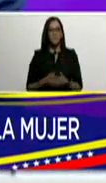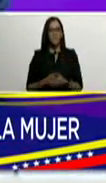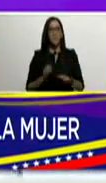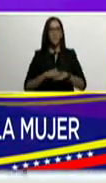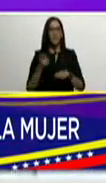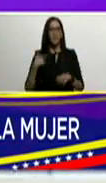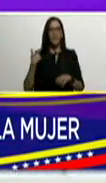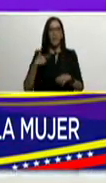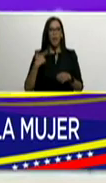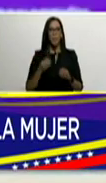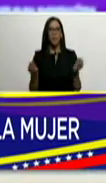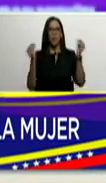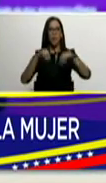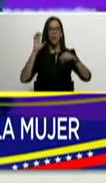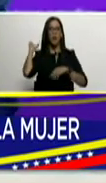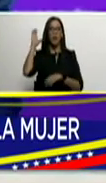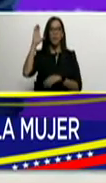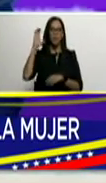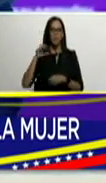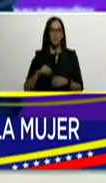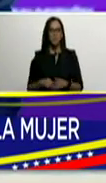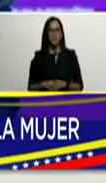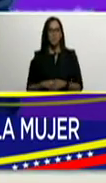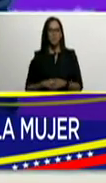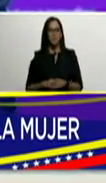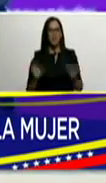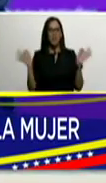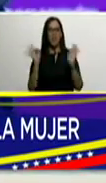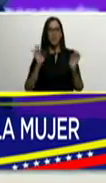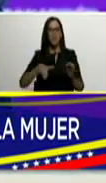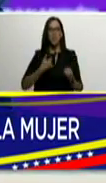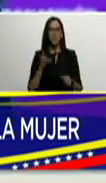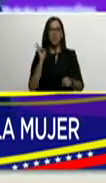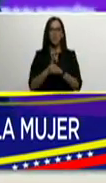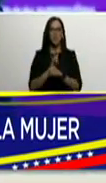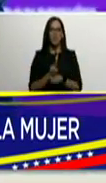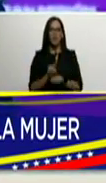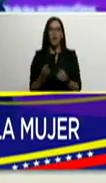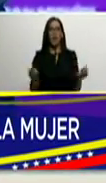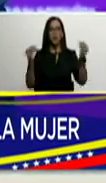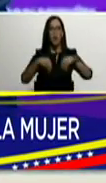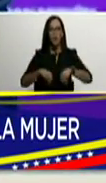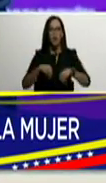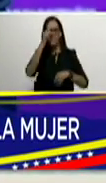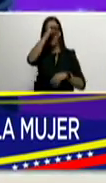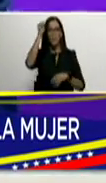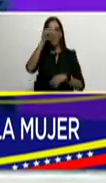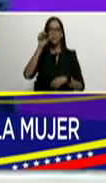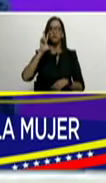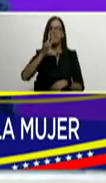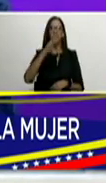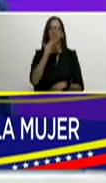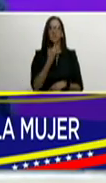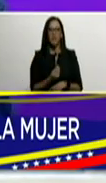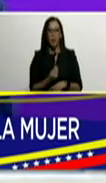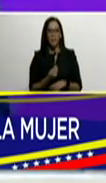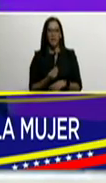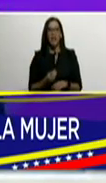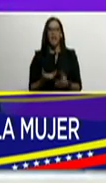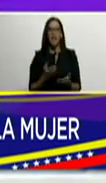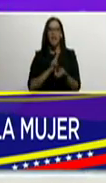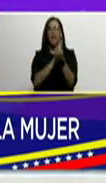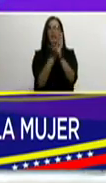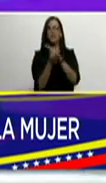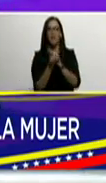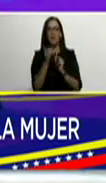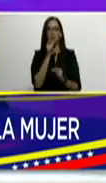Porque tenemos una cita con la patria. Nadie puede faltar con la cita. El domingo 3 de diciembre en el